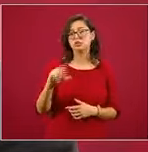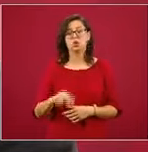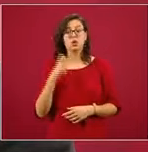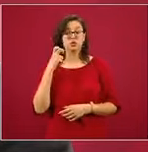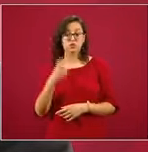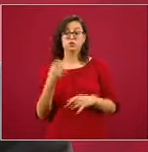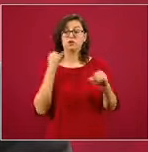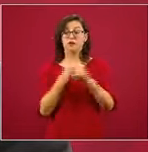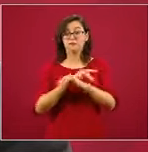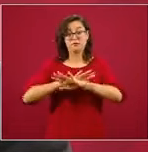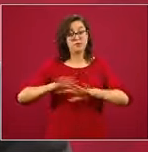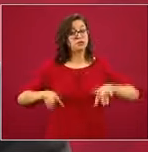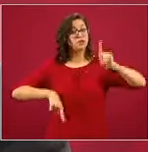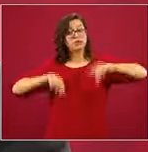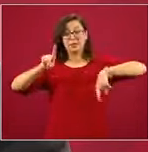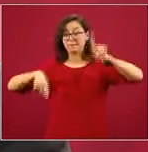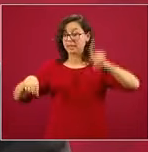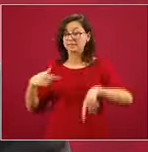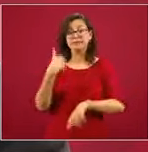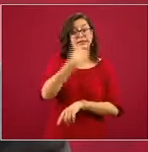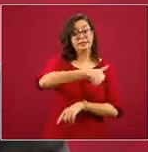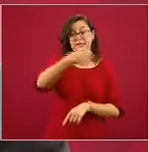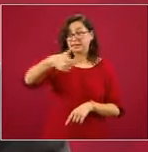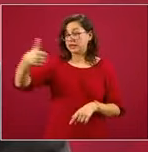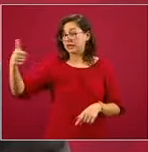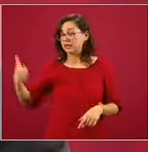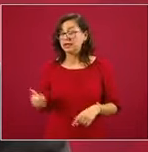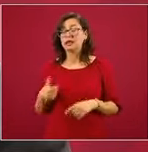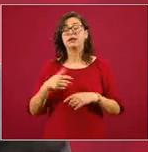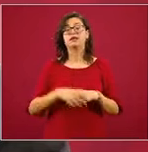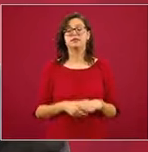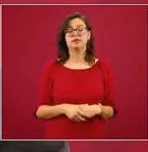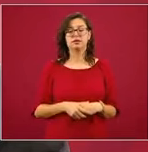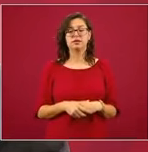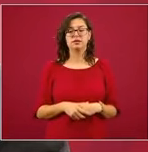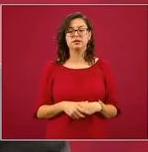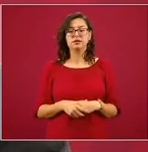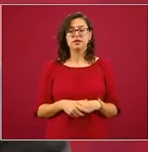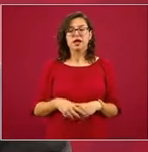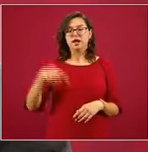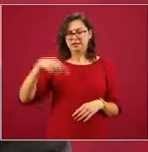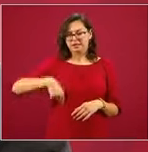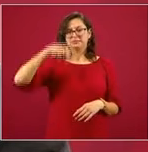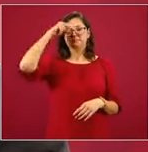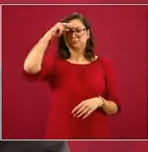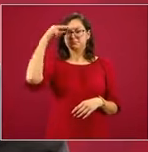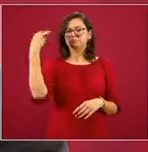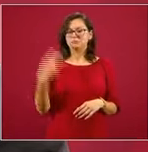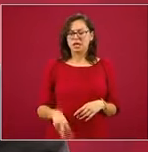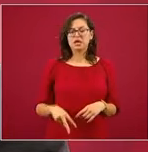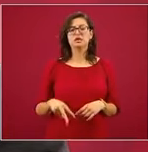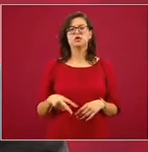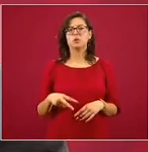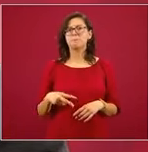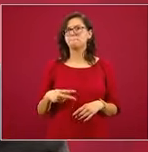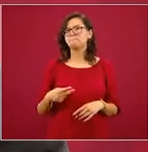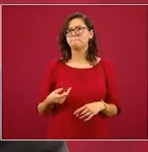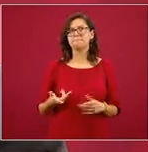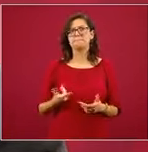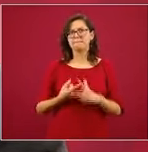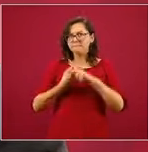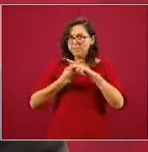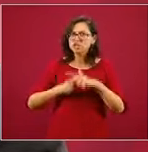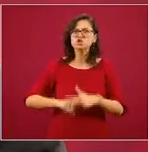distintos recursos de planificación que ofrece la salud pública. México ha sido de los países pioneros en